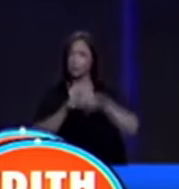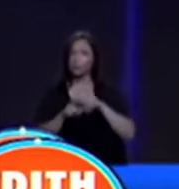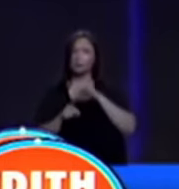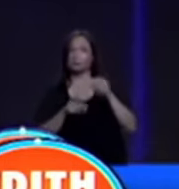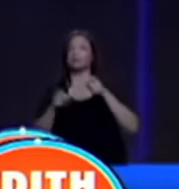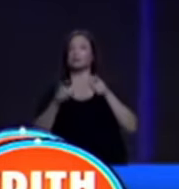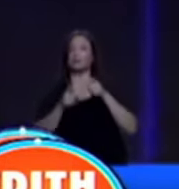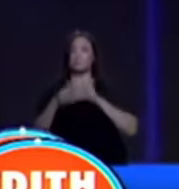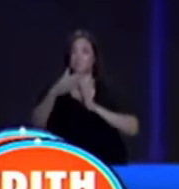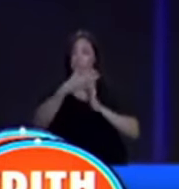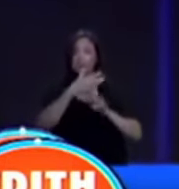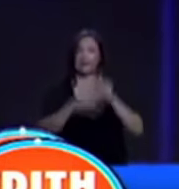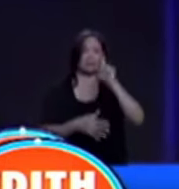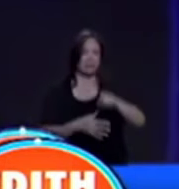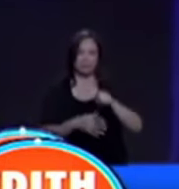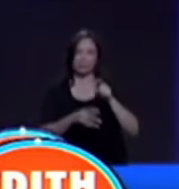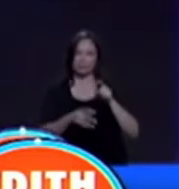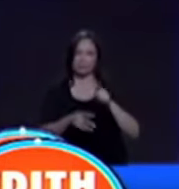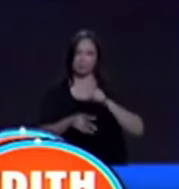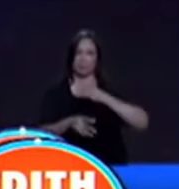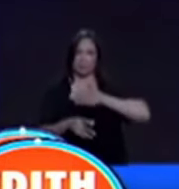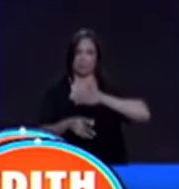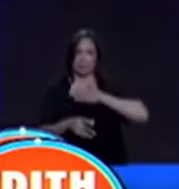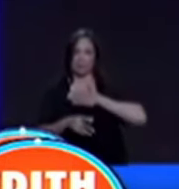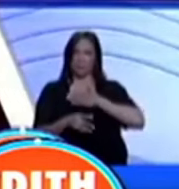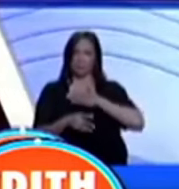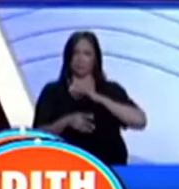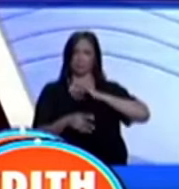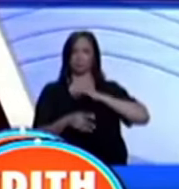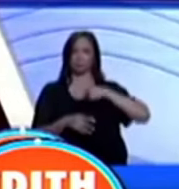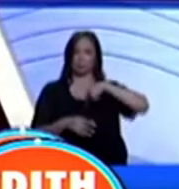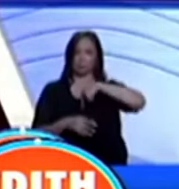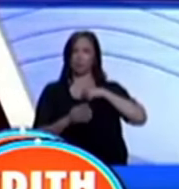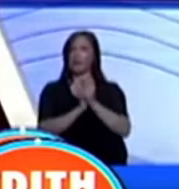debate, y quise presentárselos a ustedes, es más